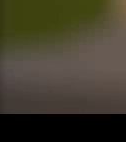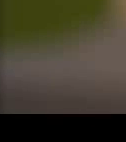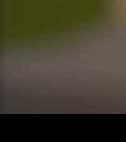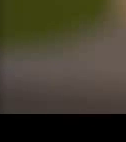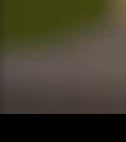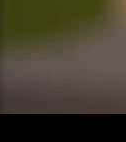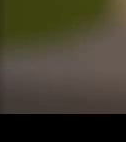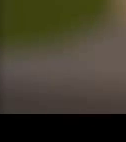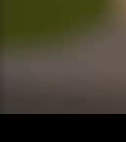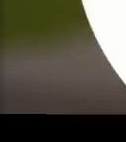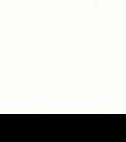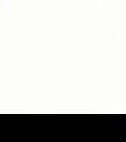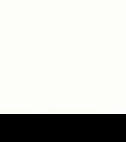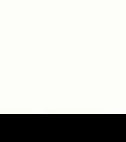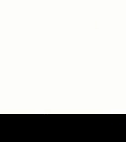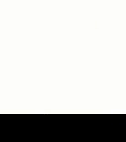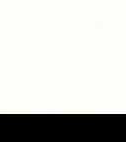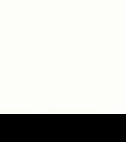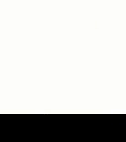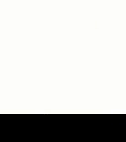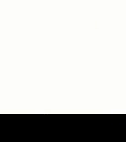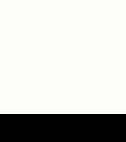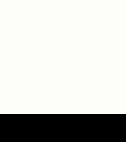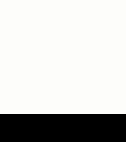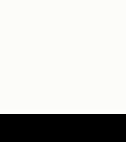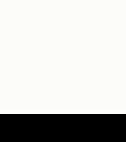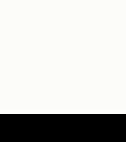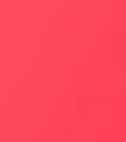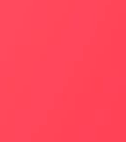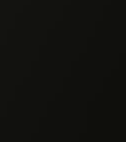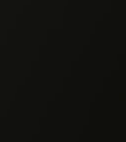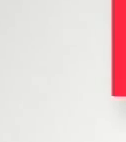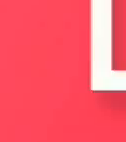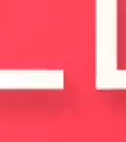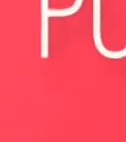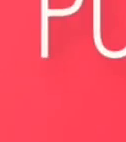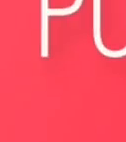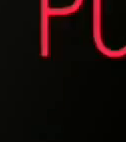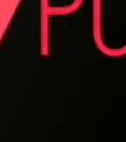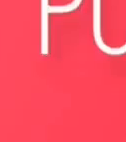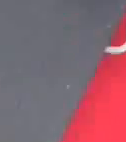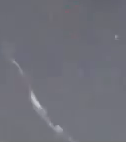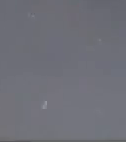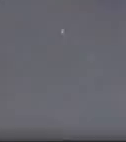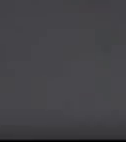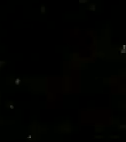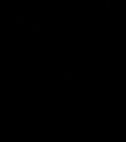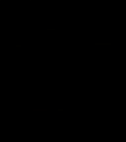Pichincha. Ecuador TV, somos valor.